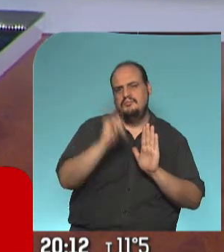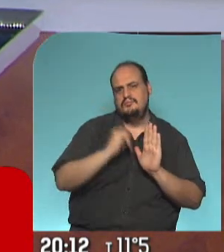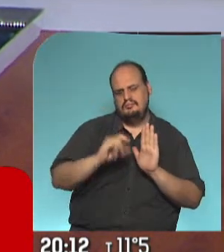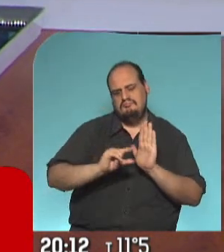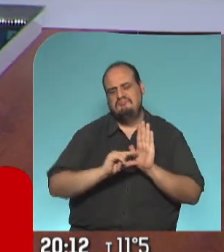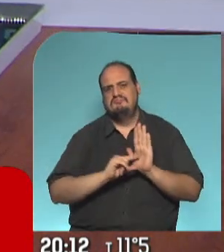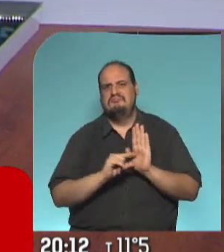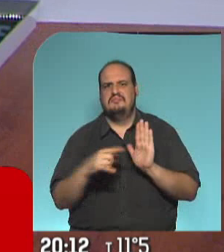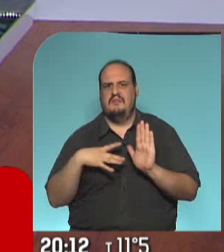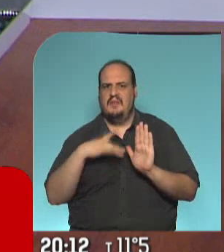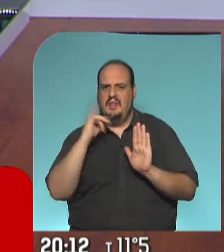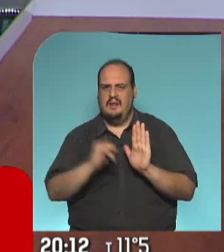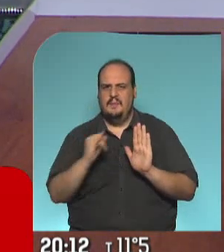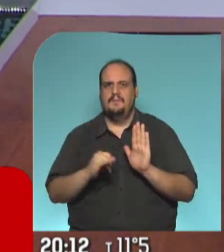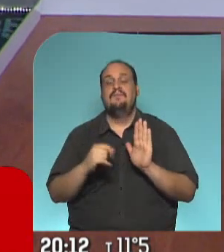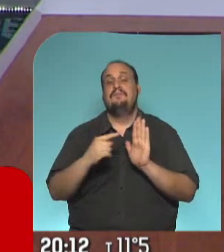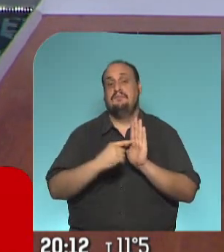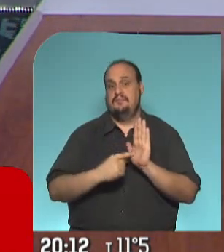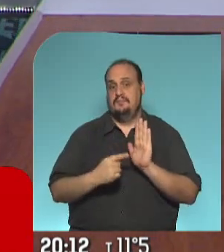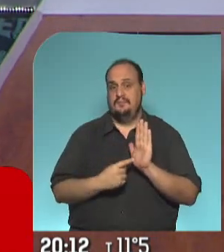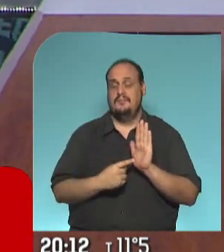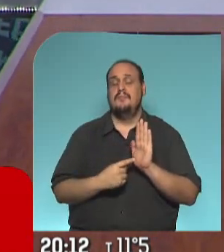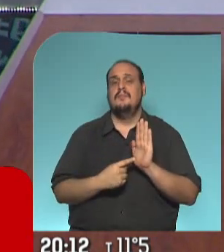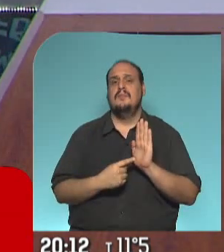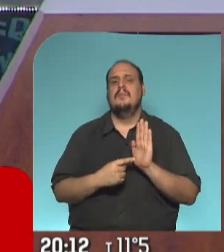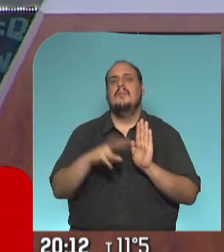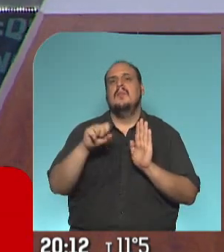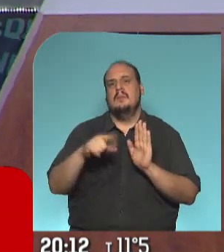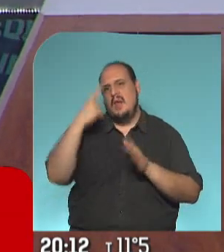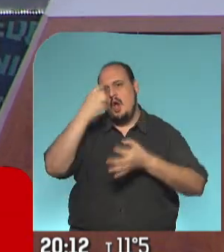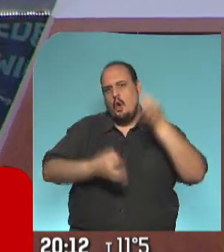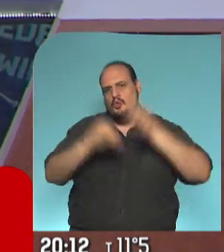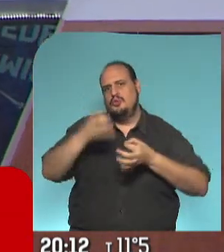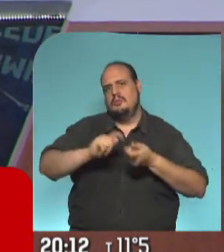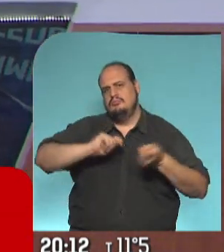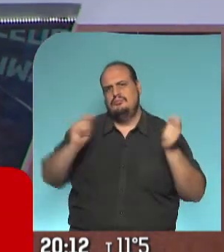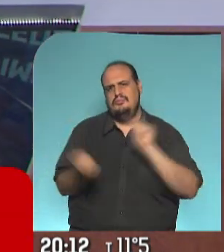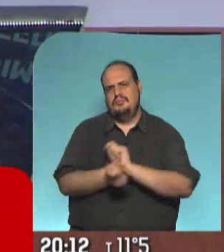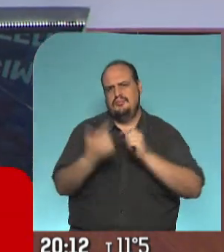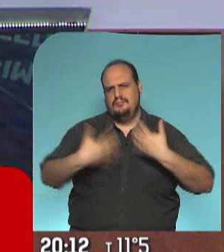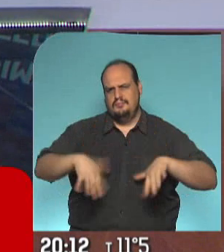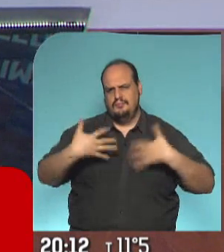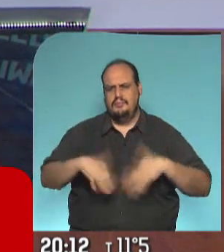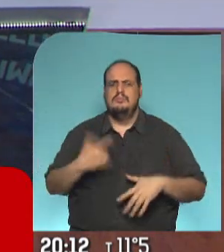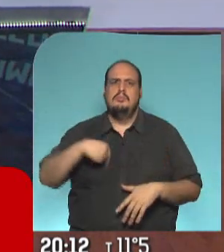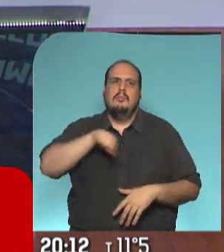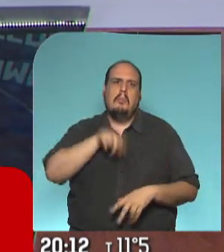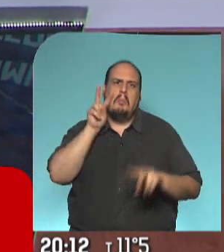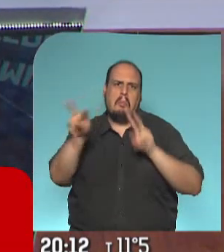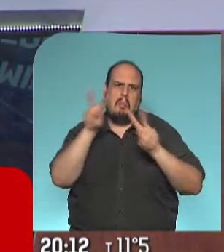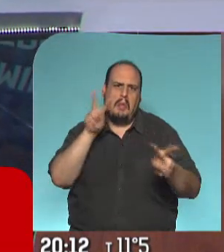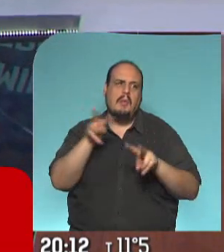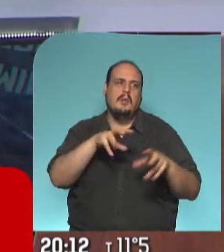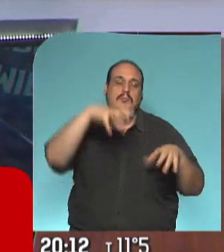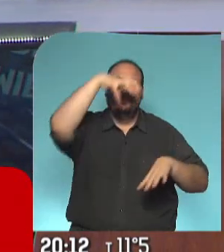acompaña al esquema anterior. Por supuesto, todo esto tiene que ver con una reforma de la justicia amplia, porque hablamos constantemente y escuchamos hablar constantemente de